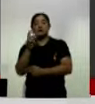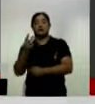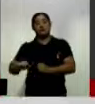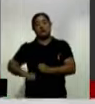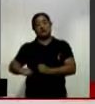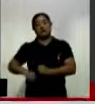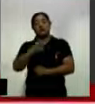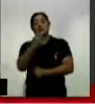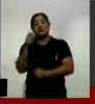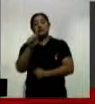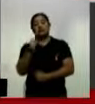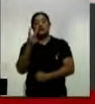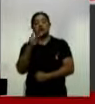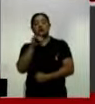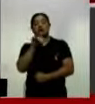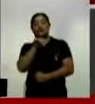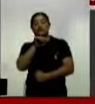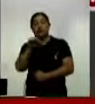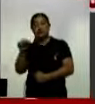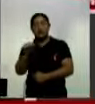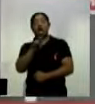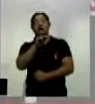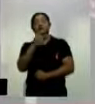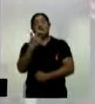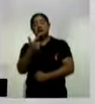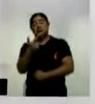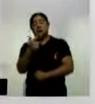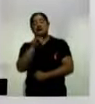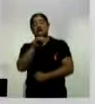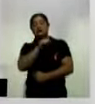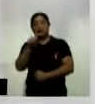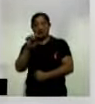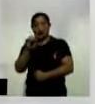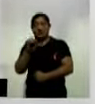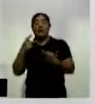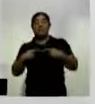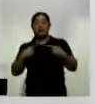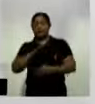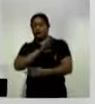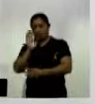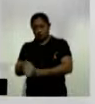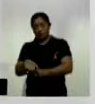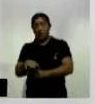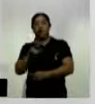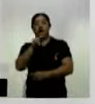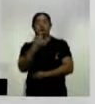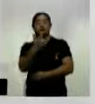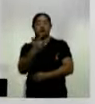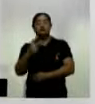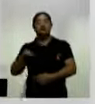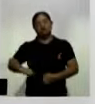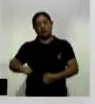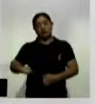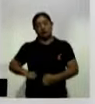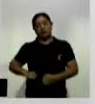CESA, 162 en el IMSS y 87 en el ISSSTE, mientras que, del total de fallecimientos, 88 se